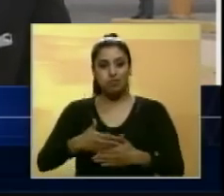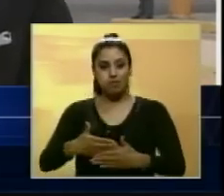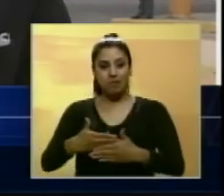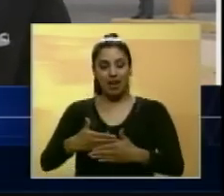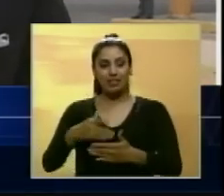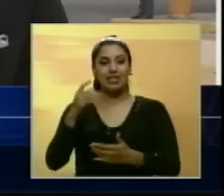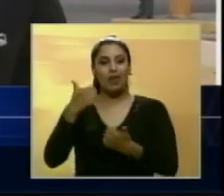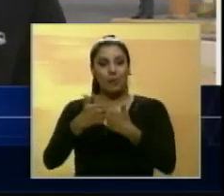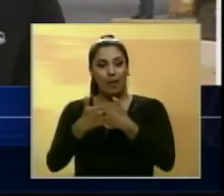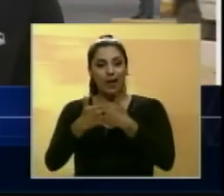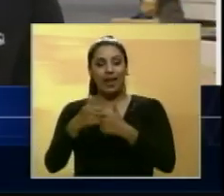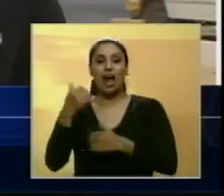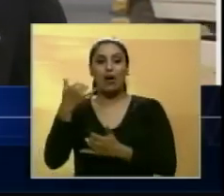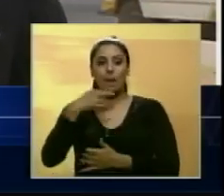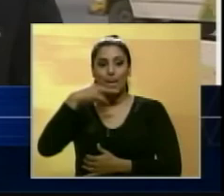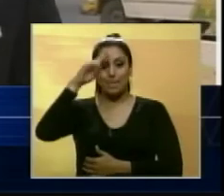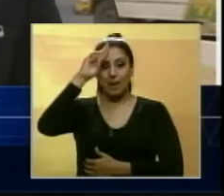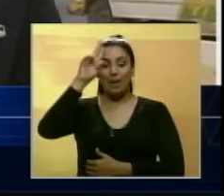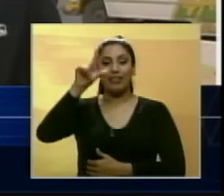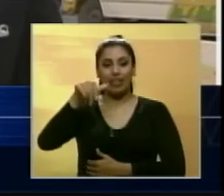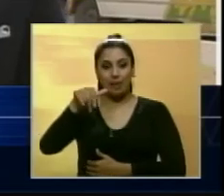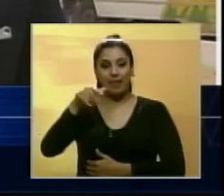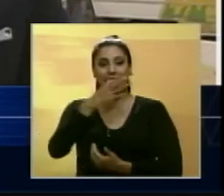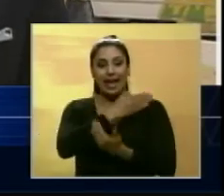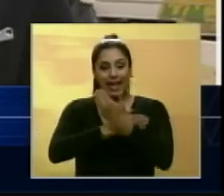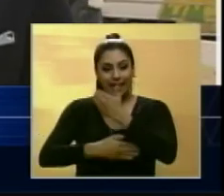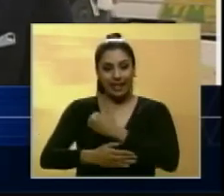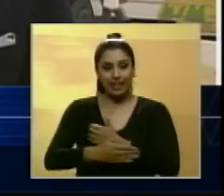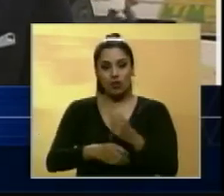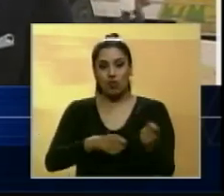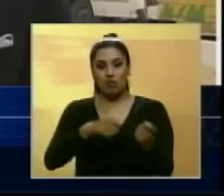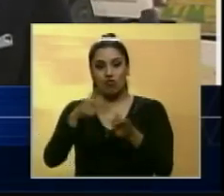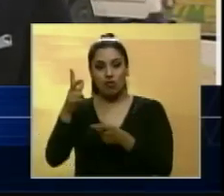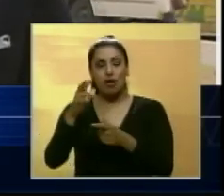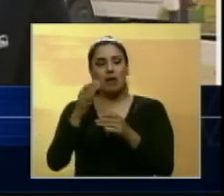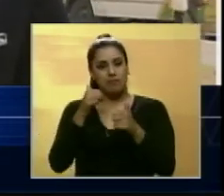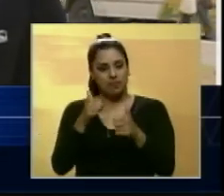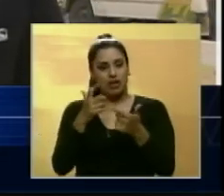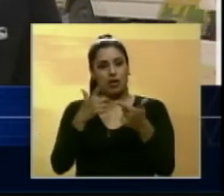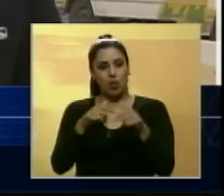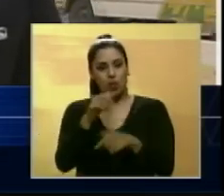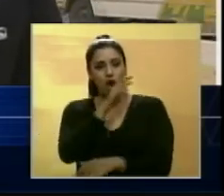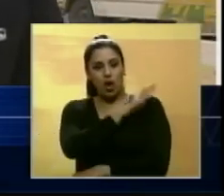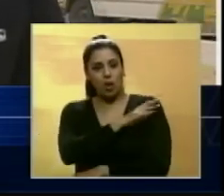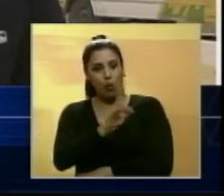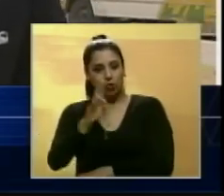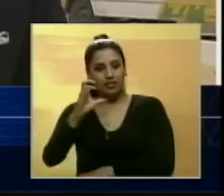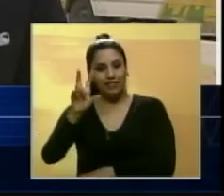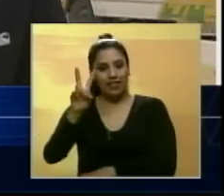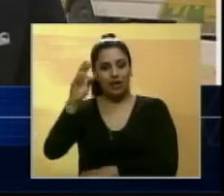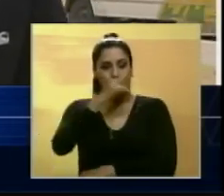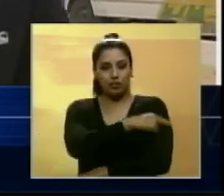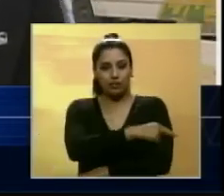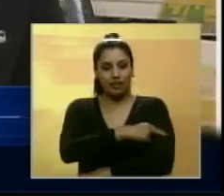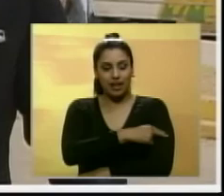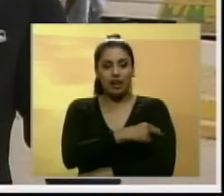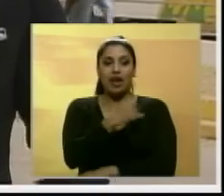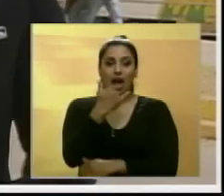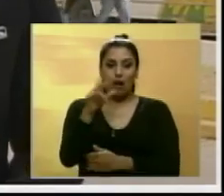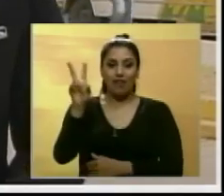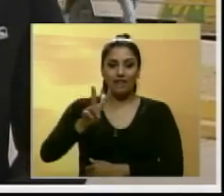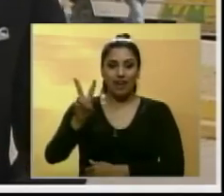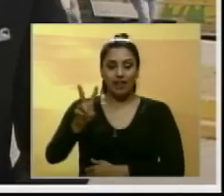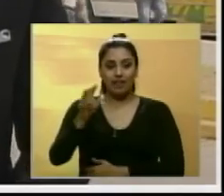pareja. Se conoció que su padre, quien también resultó herido, se encuentra estable en el Hospital Clínico Universitario. En el